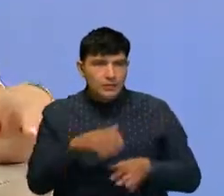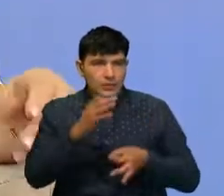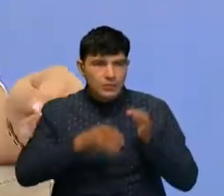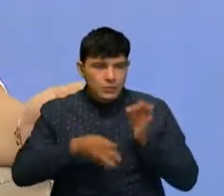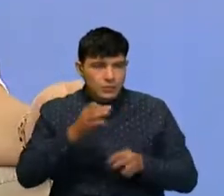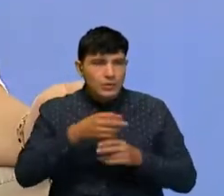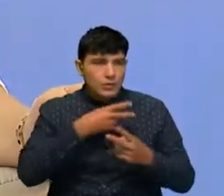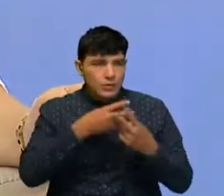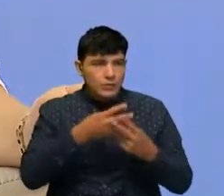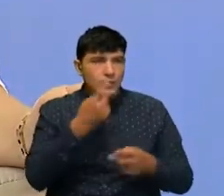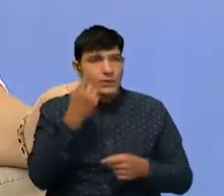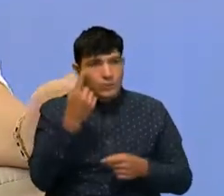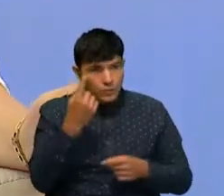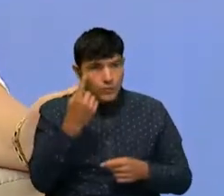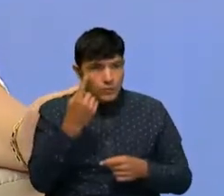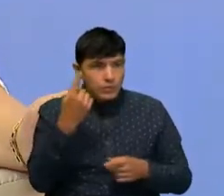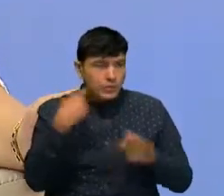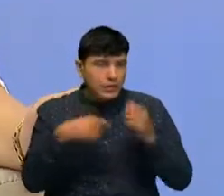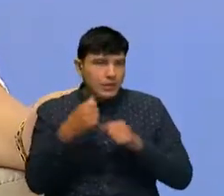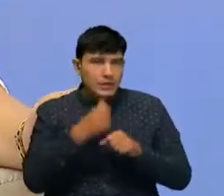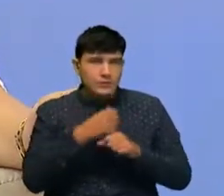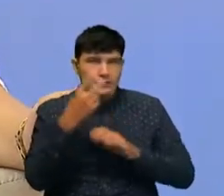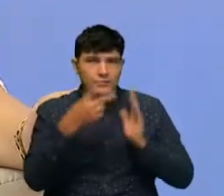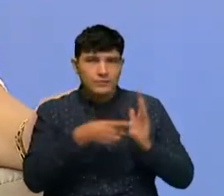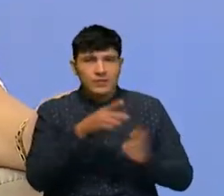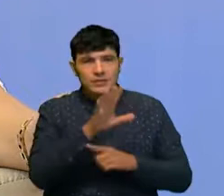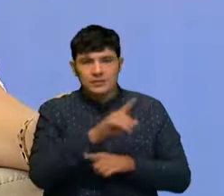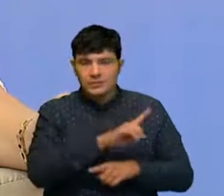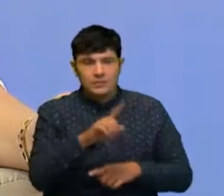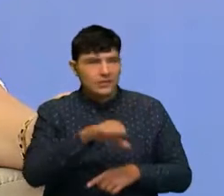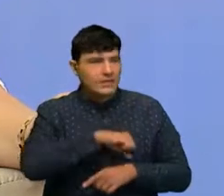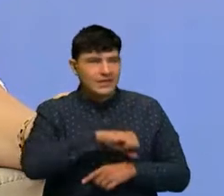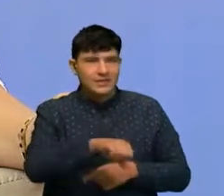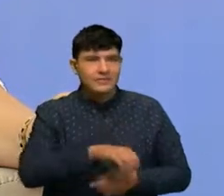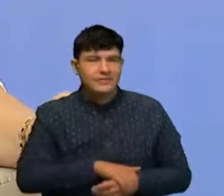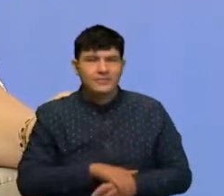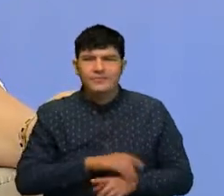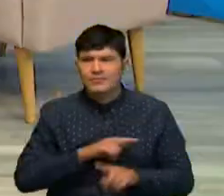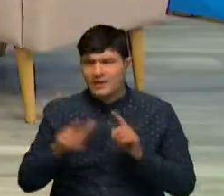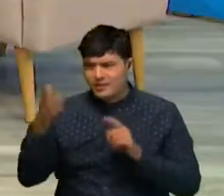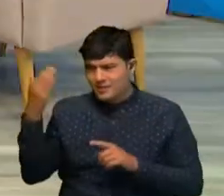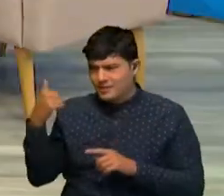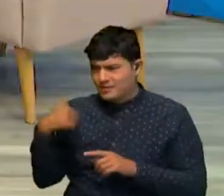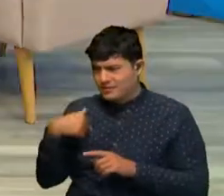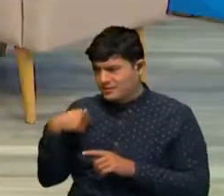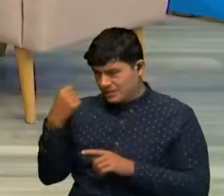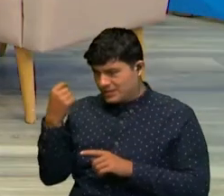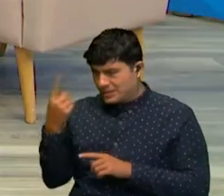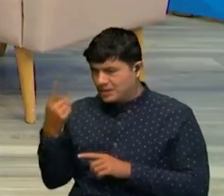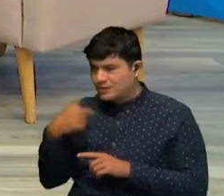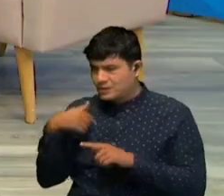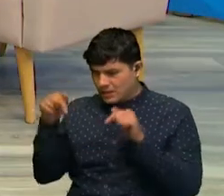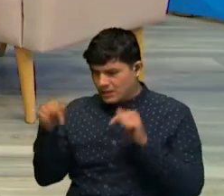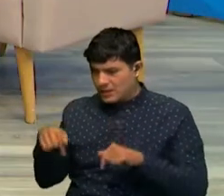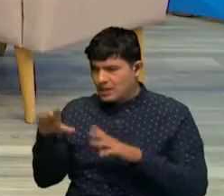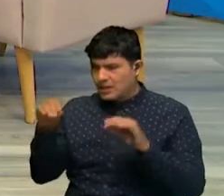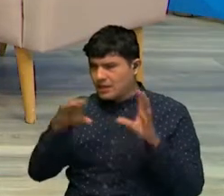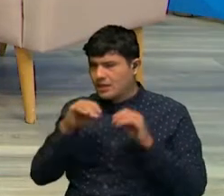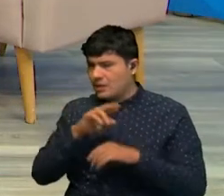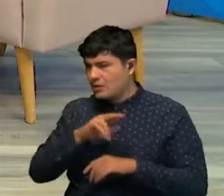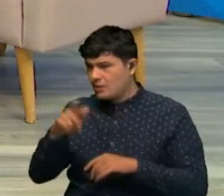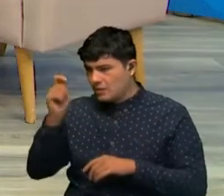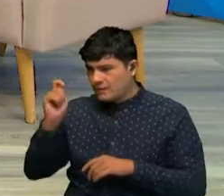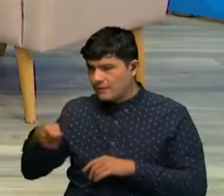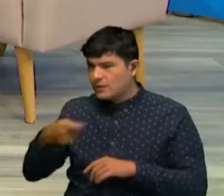número 1 del 2005, entonces no tiene derecho. Pero ya tenía yo entendido, abogada, y aquí lo habíamos hablado con otro